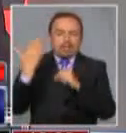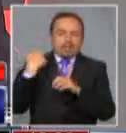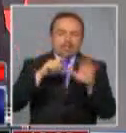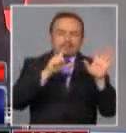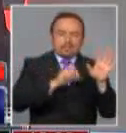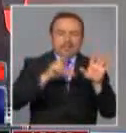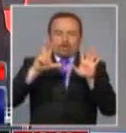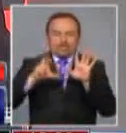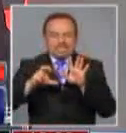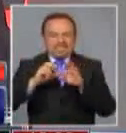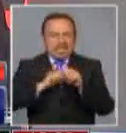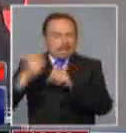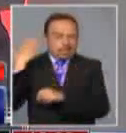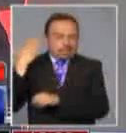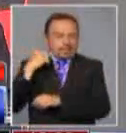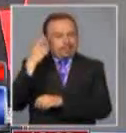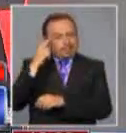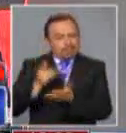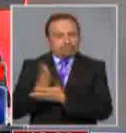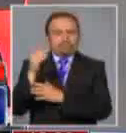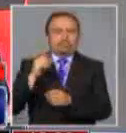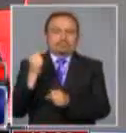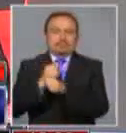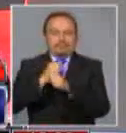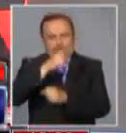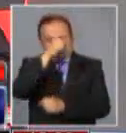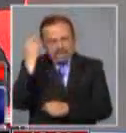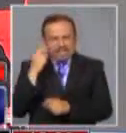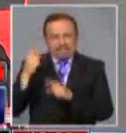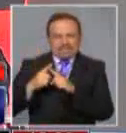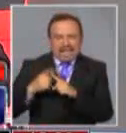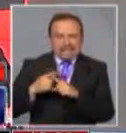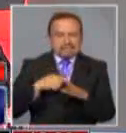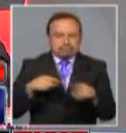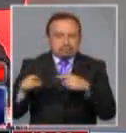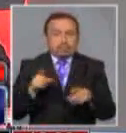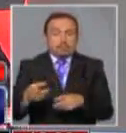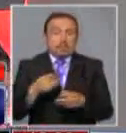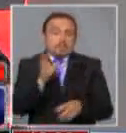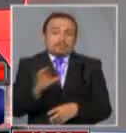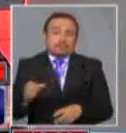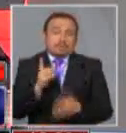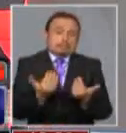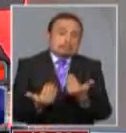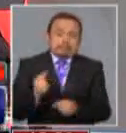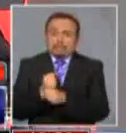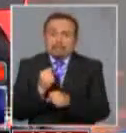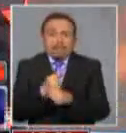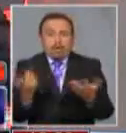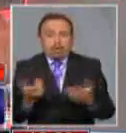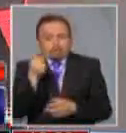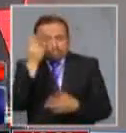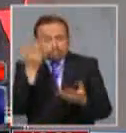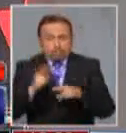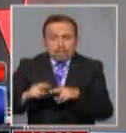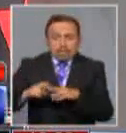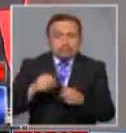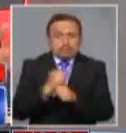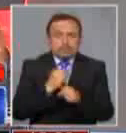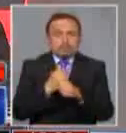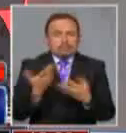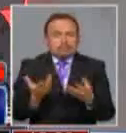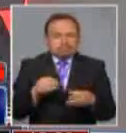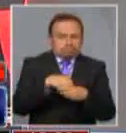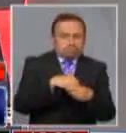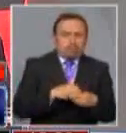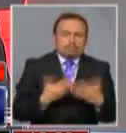la rentabilidad o nos interesa también que la gente tenga trabajo y que pueda subsistir y que podamos convivir en forma conjunta